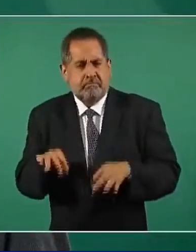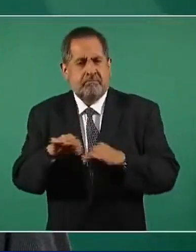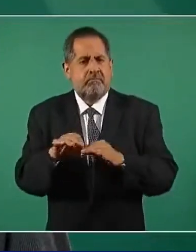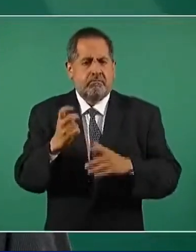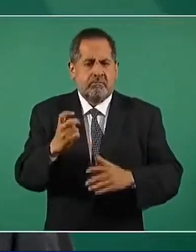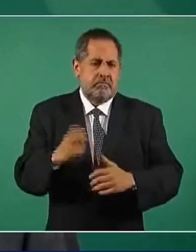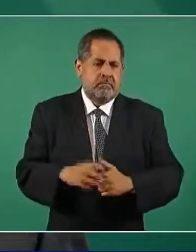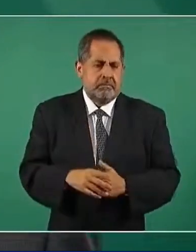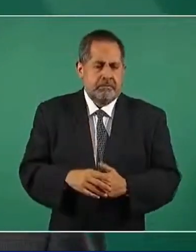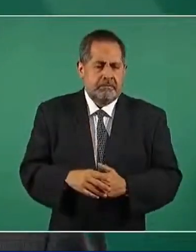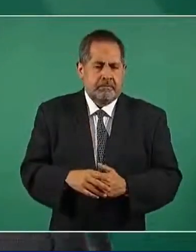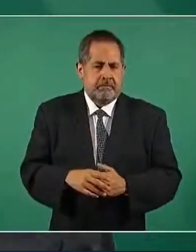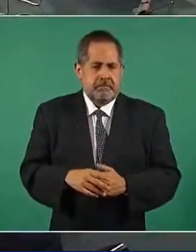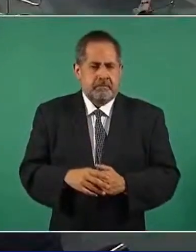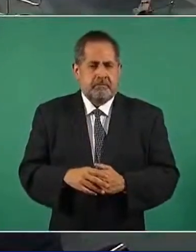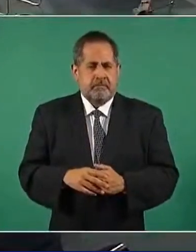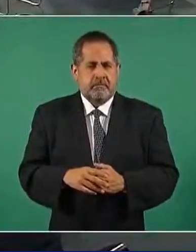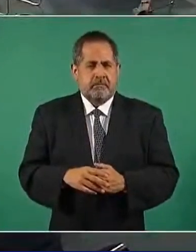y